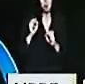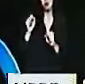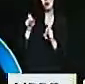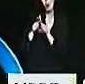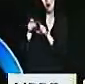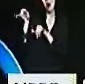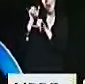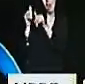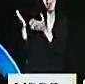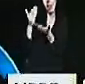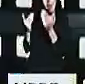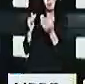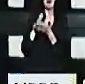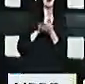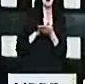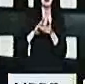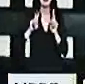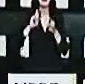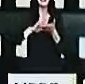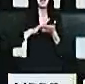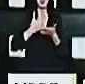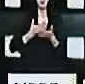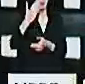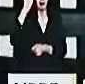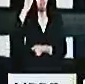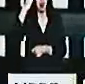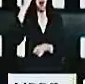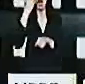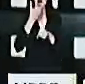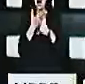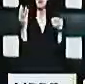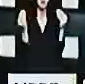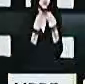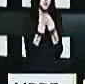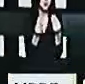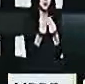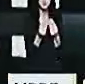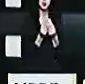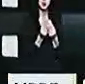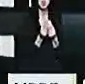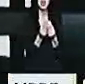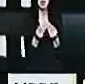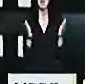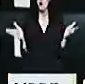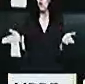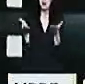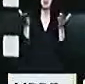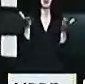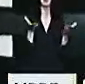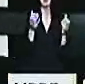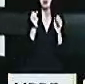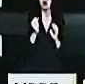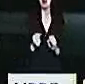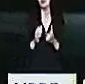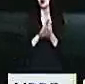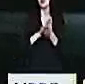por ejemplo el área de la salud mental, en que hay un gran porcentaje de aquellas que se pueden hacer a través de plataformas de